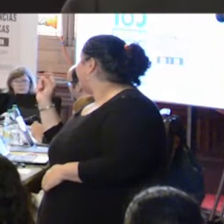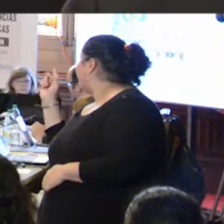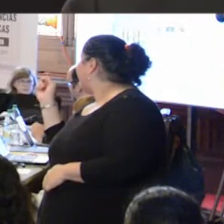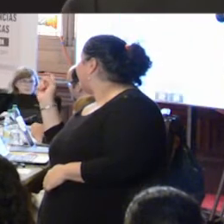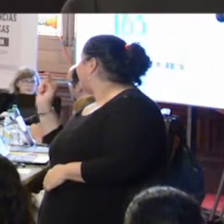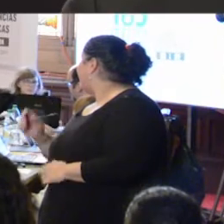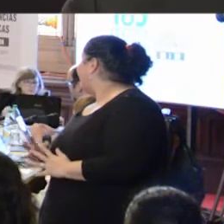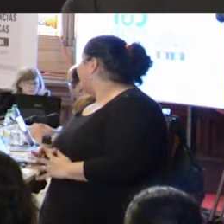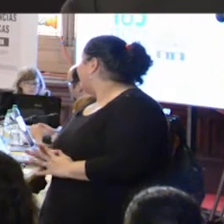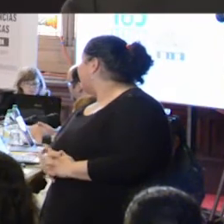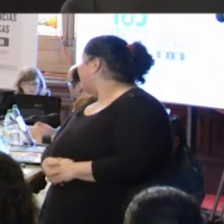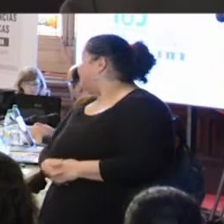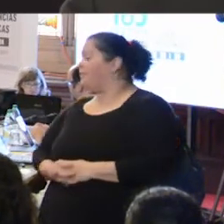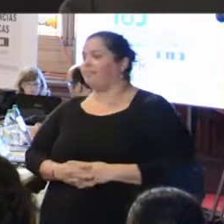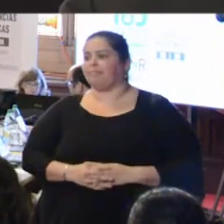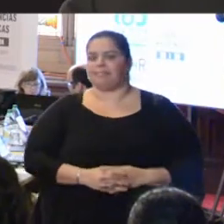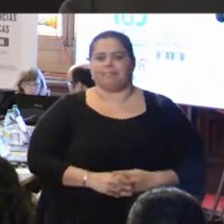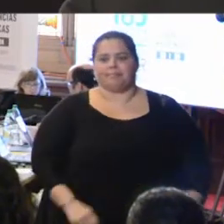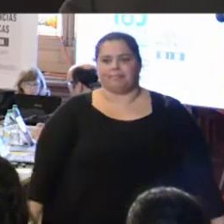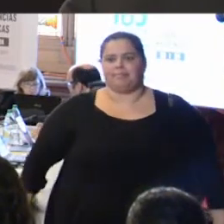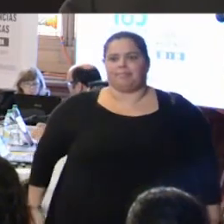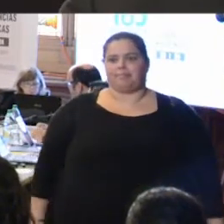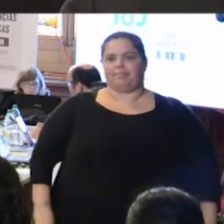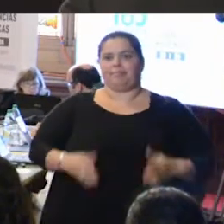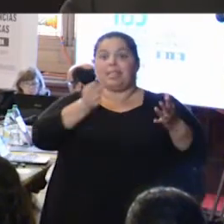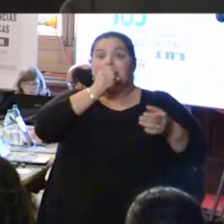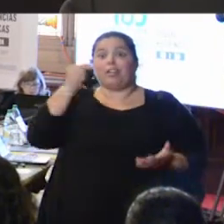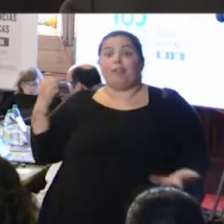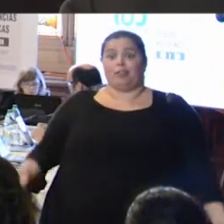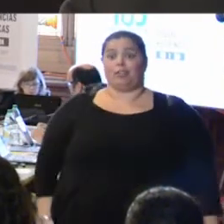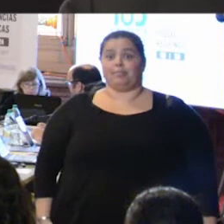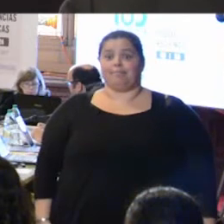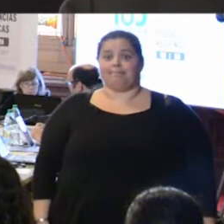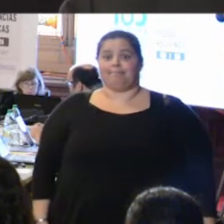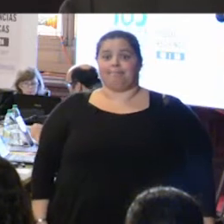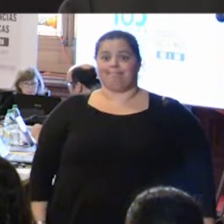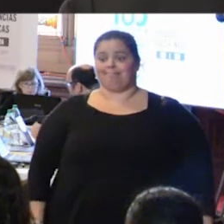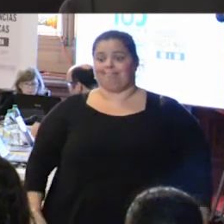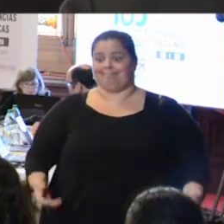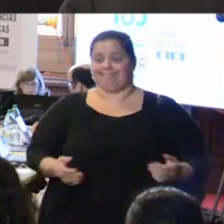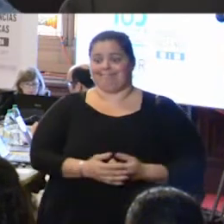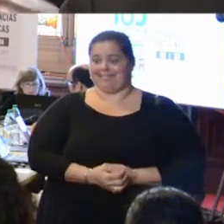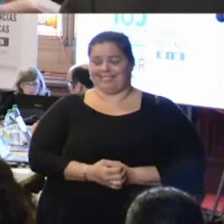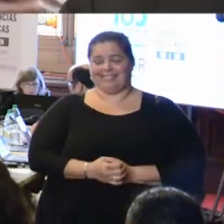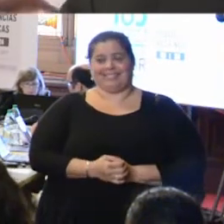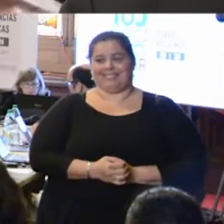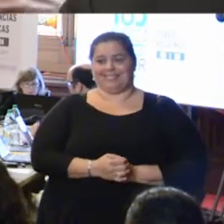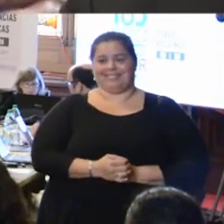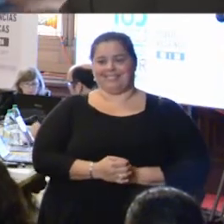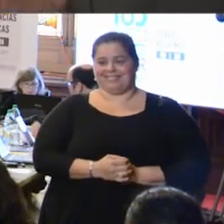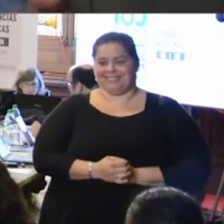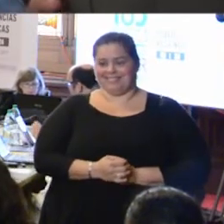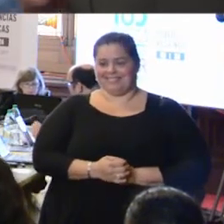es positivo y es de las funciones más importantes que cumple ese tipo de audiencia, que se encuentren, que discutan, que aprovechen